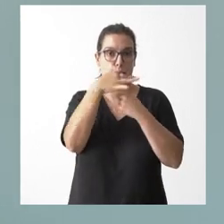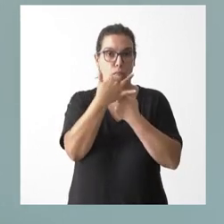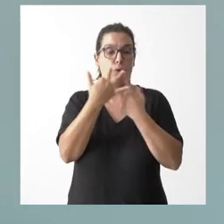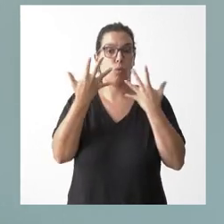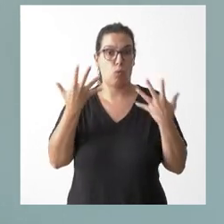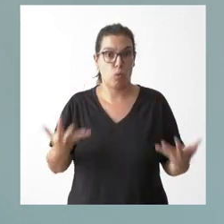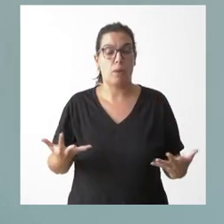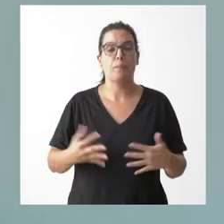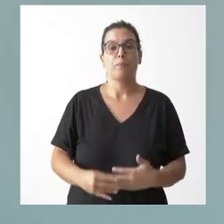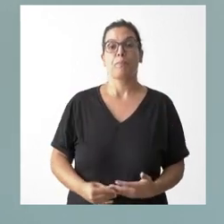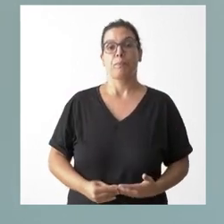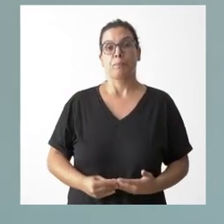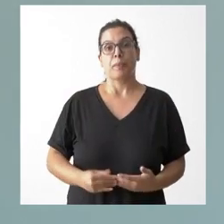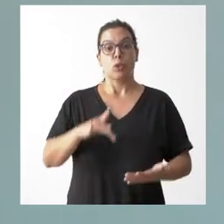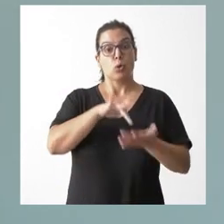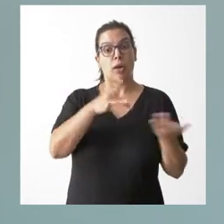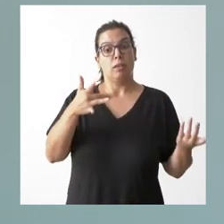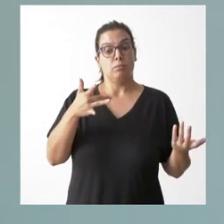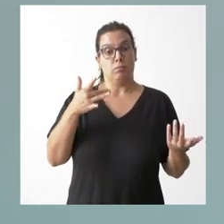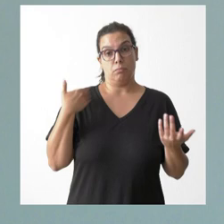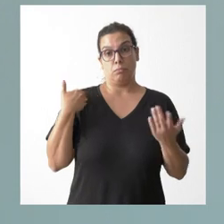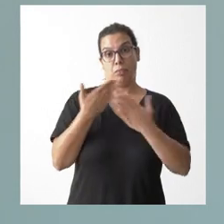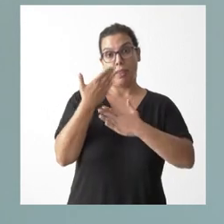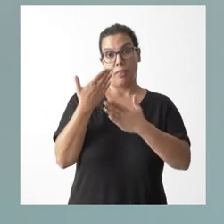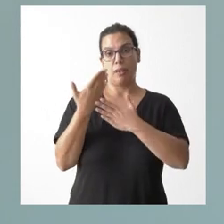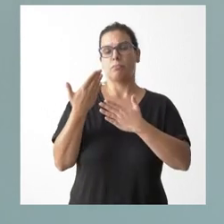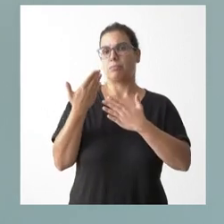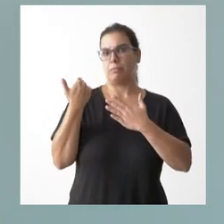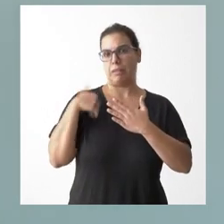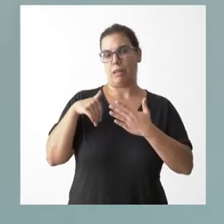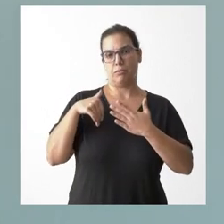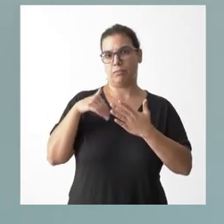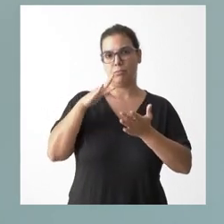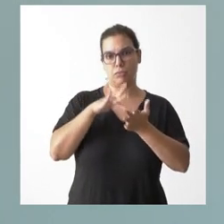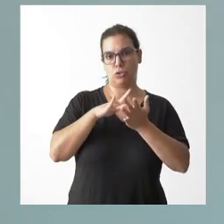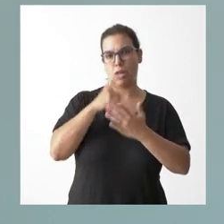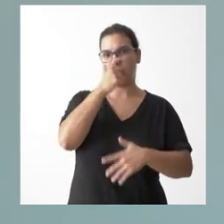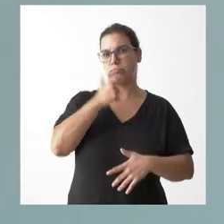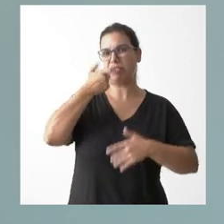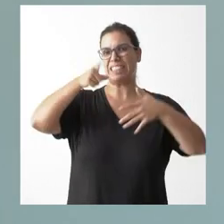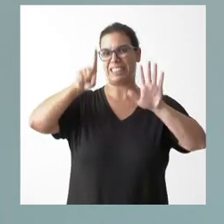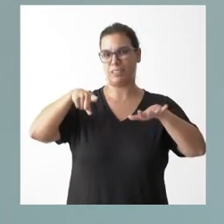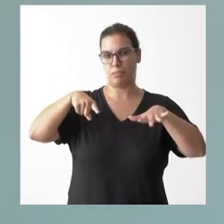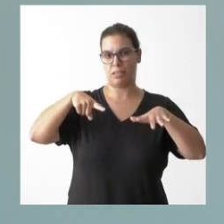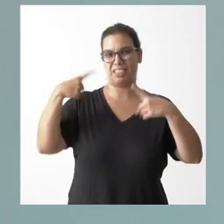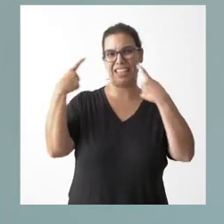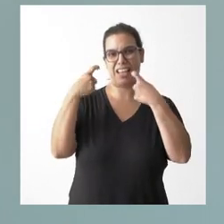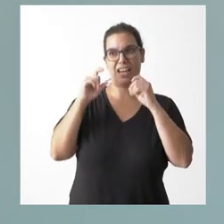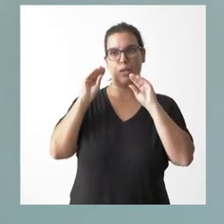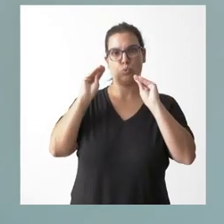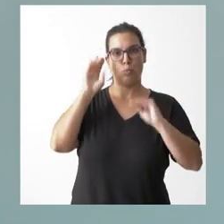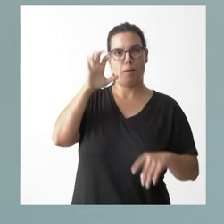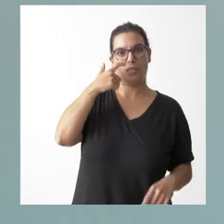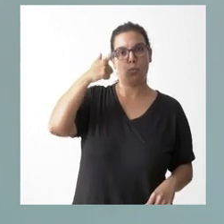que, como les digo, se han celebrado estos días los 6 meses desde el comienzo del conflicto y parece